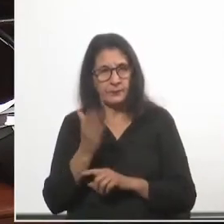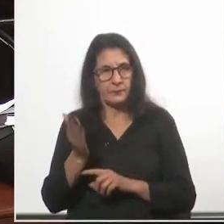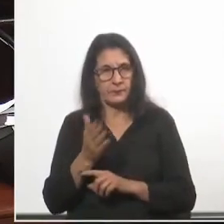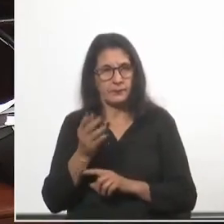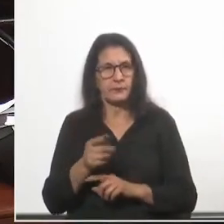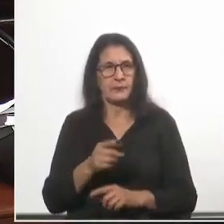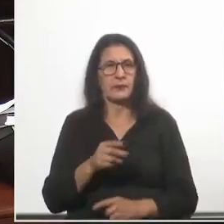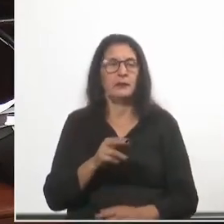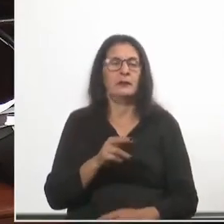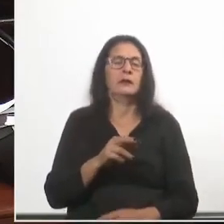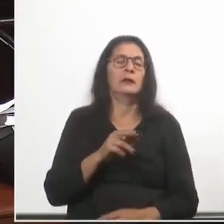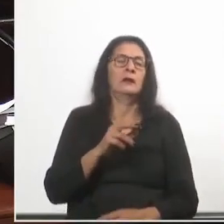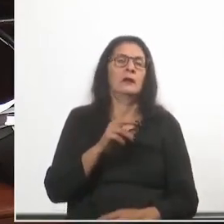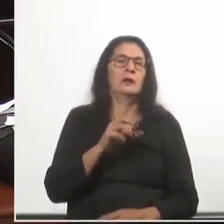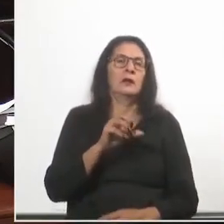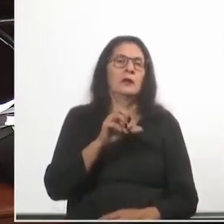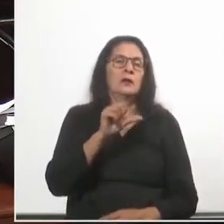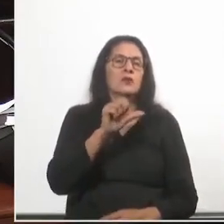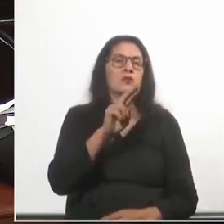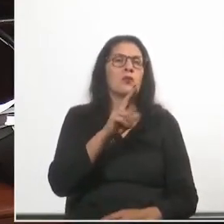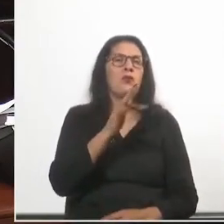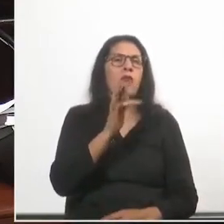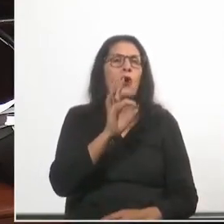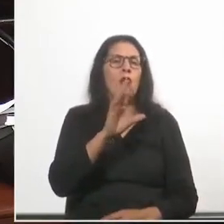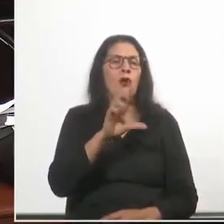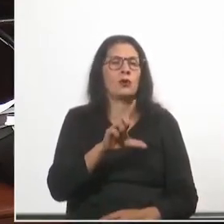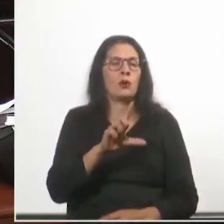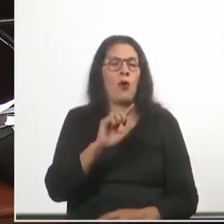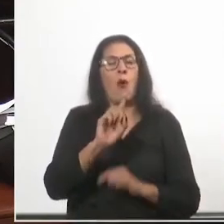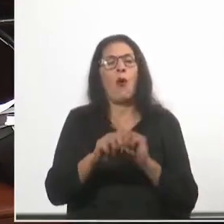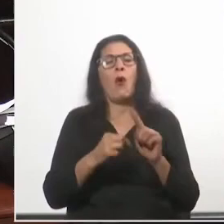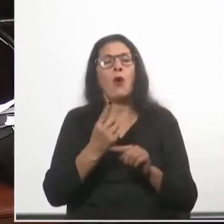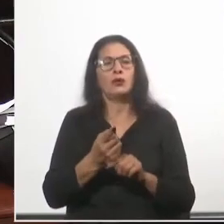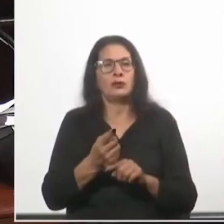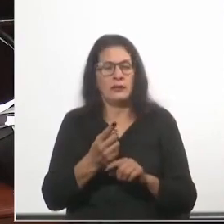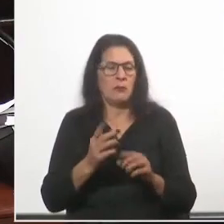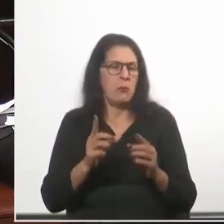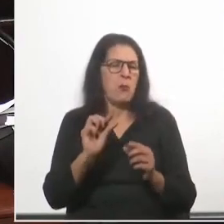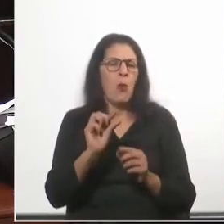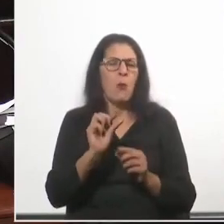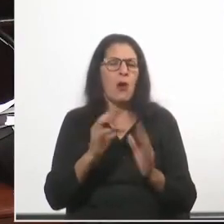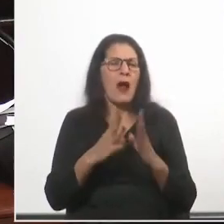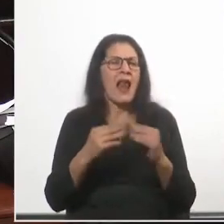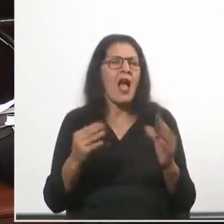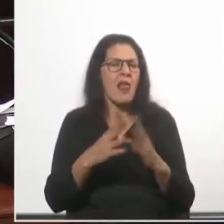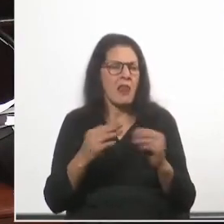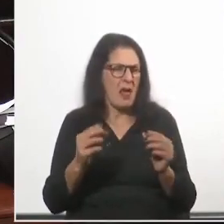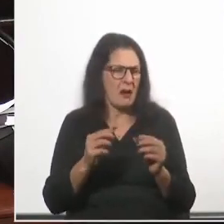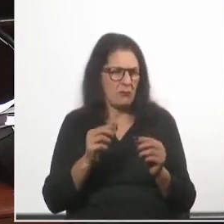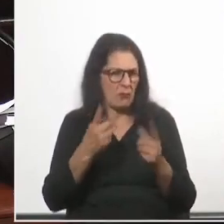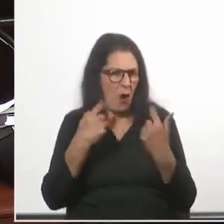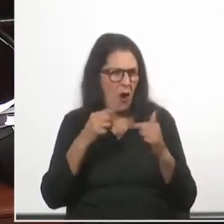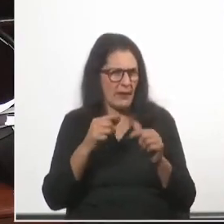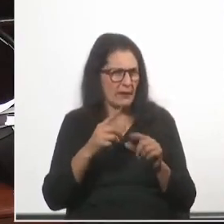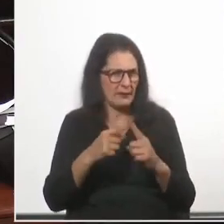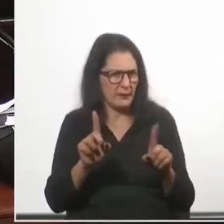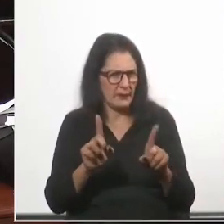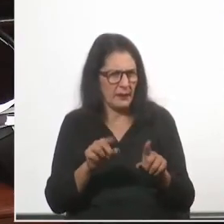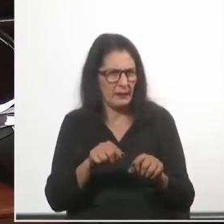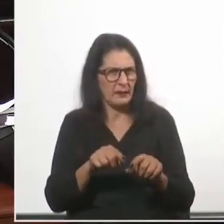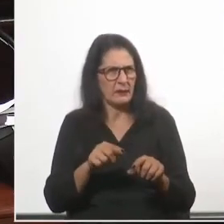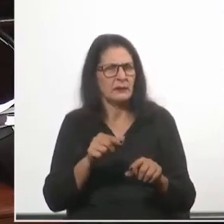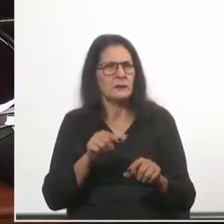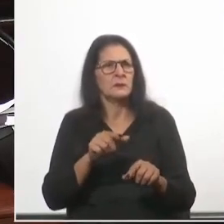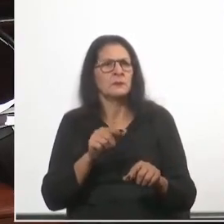la raza Suffolk, otra raza carnicera de muy poca lana, y vimos también que había